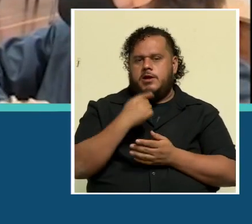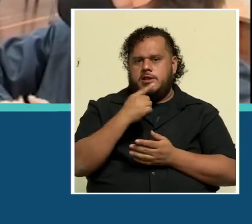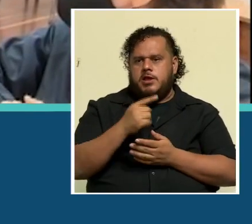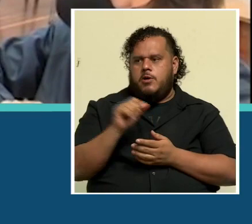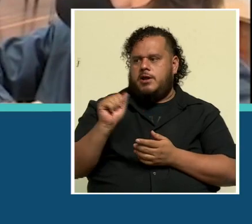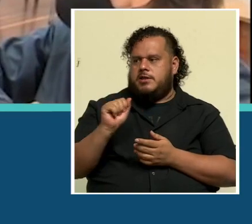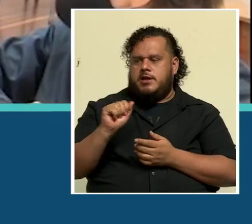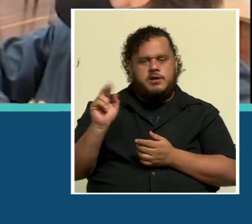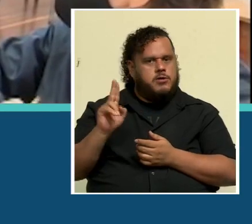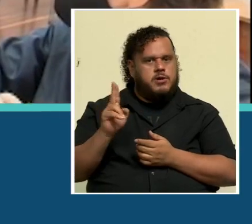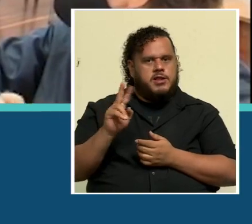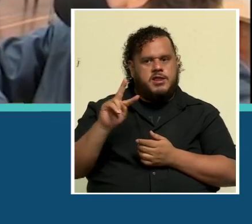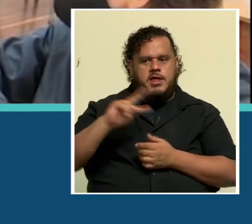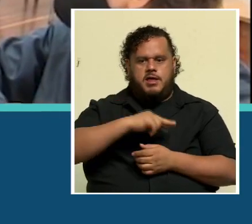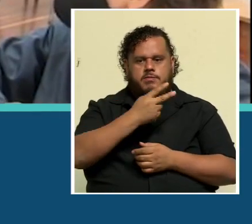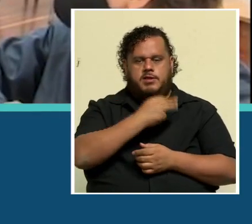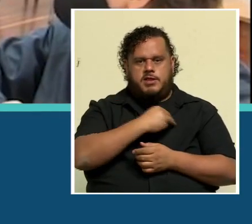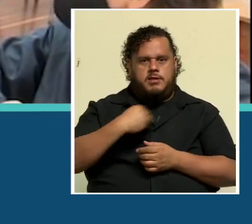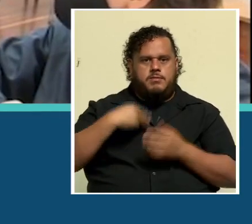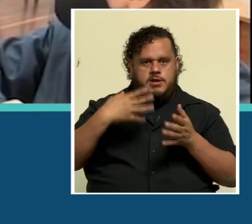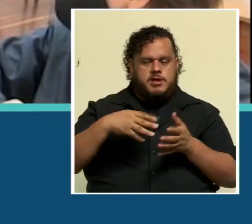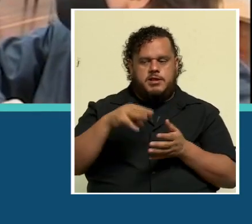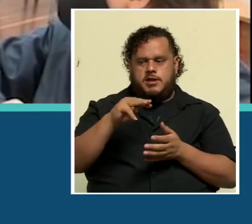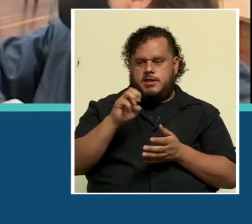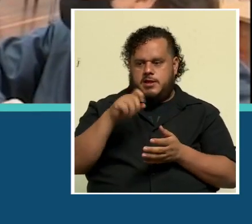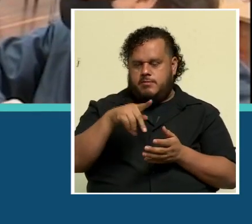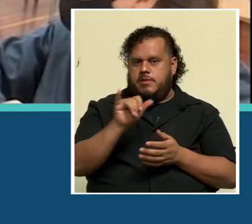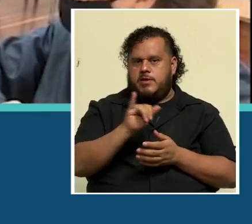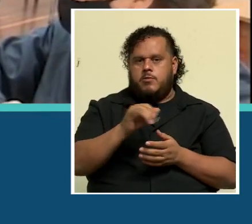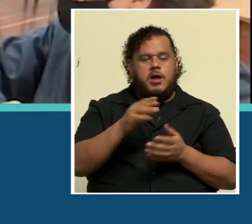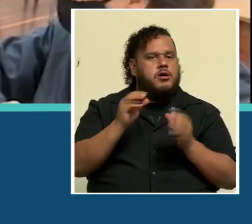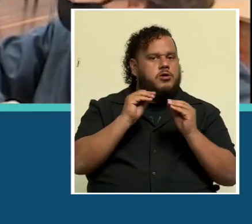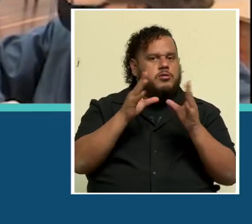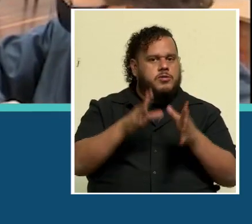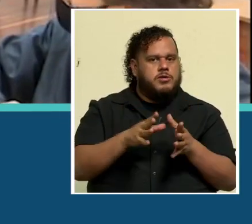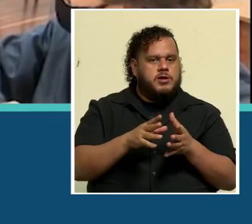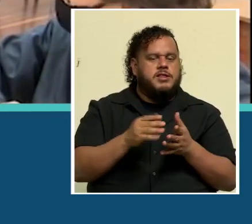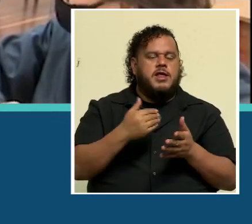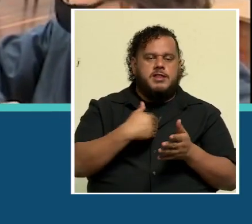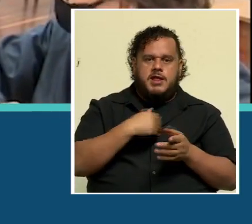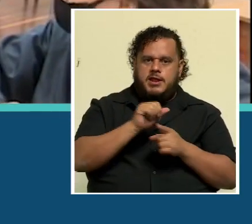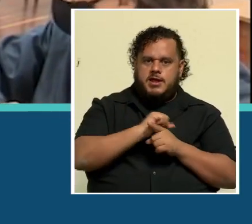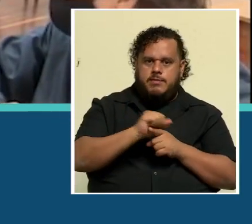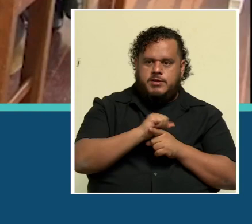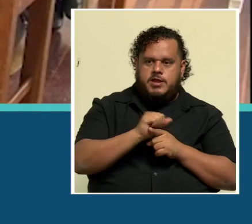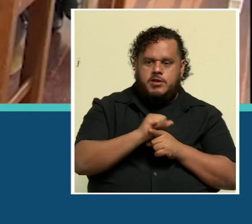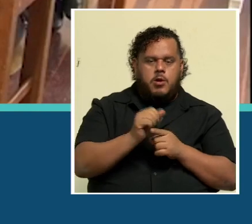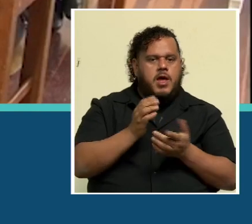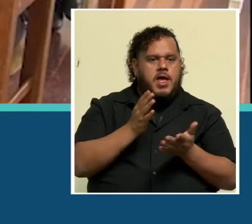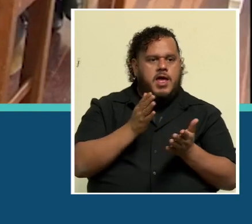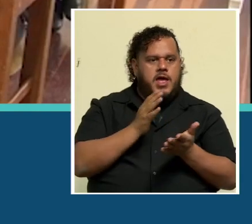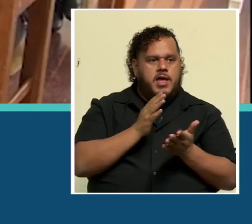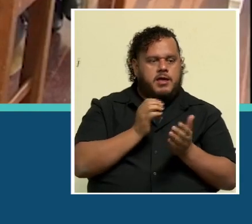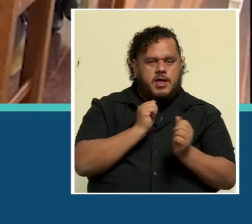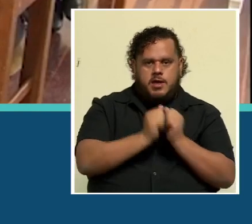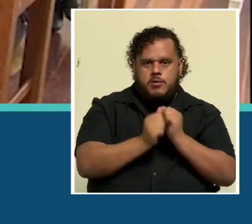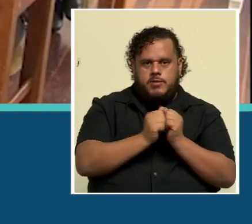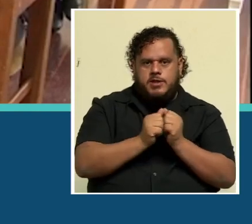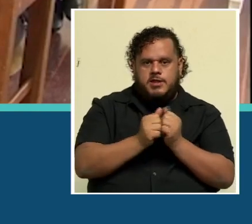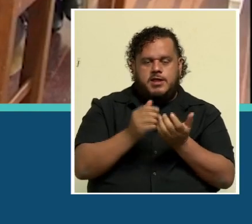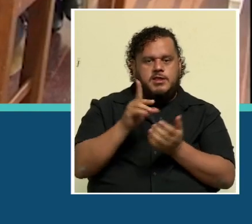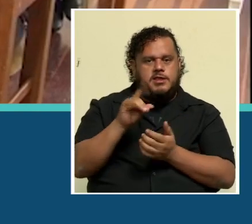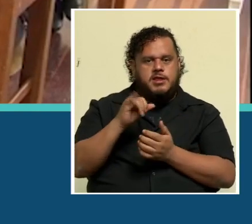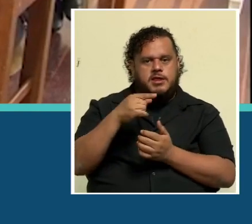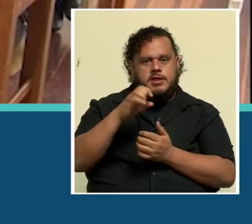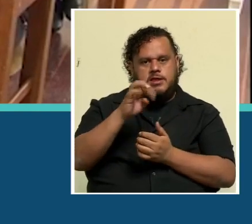Alexandra Ulate, viceministra académica del MEP, también los docentes se encuentran en capacitación en competencias digitales y el 20 y 21 de